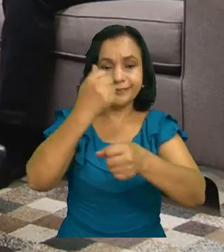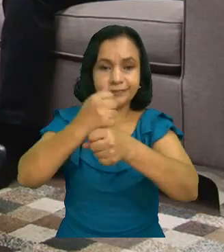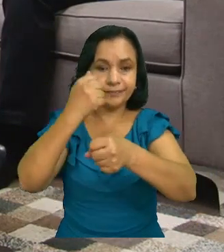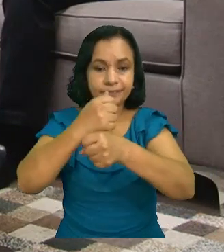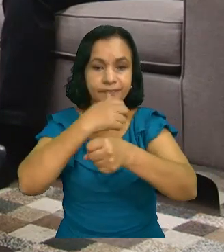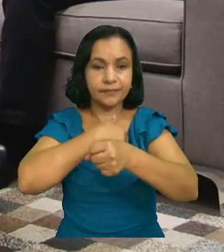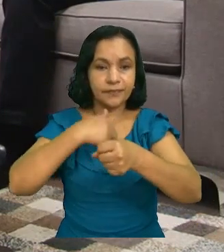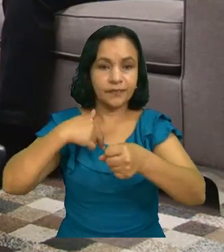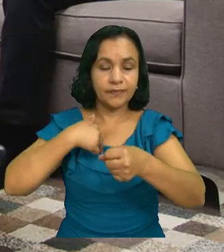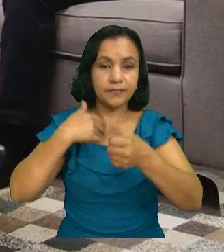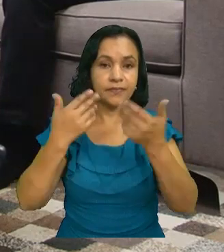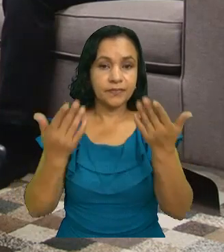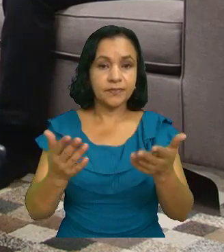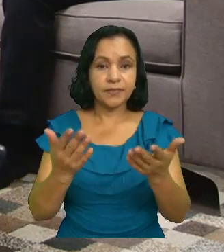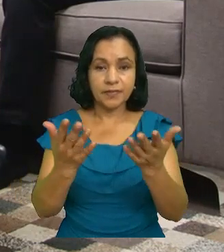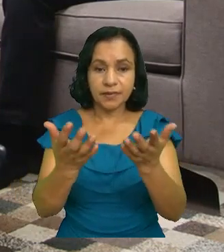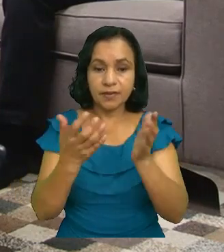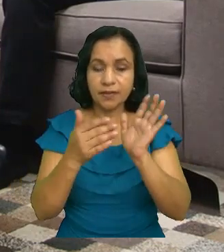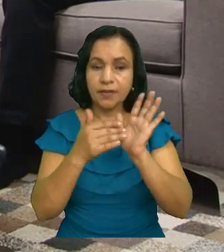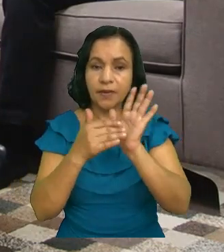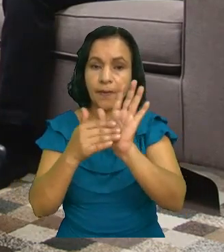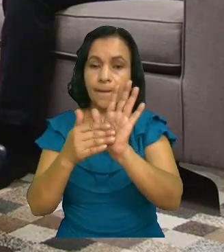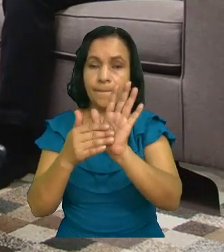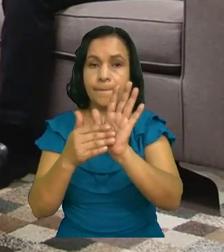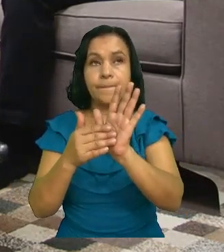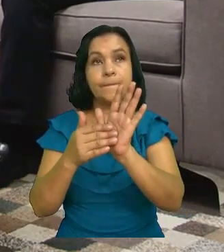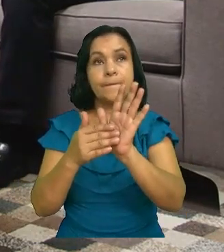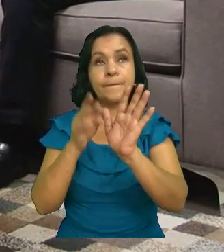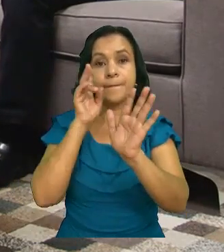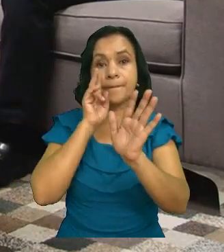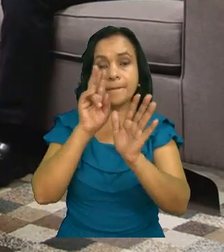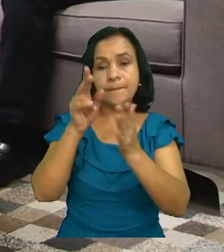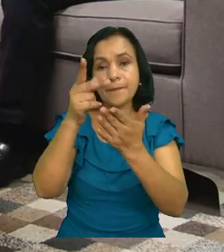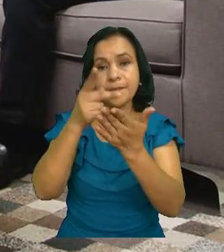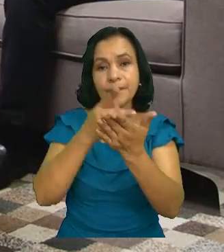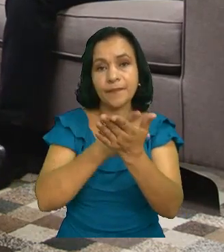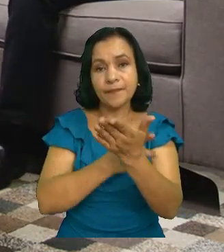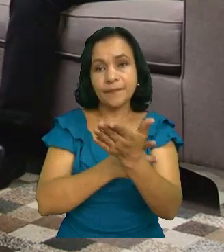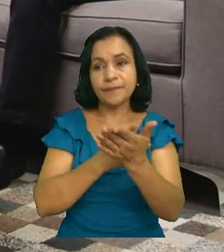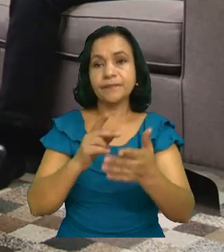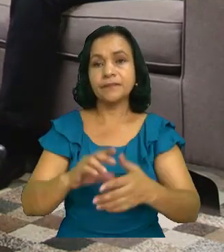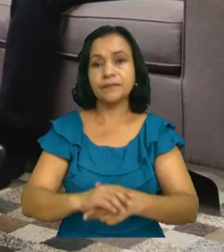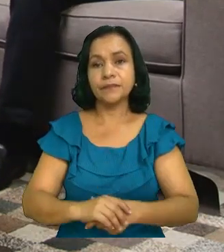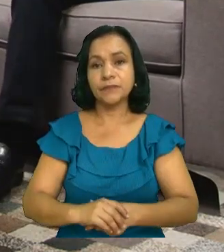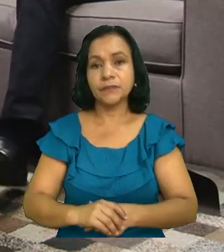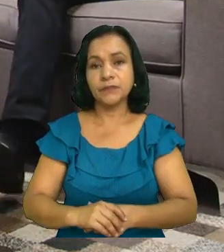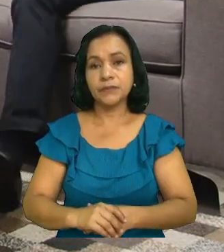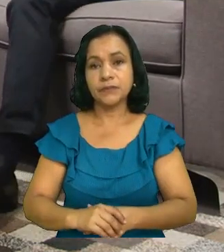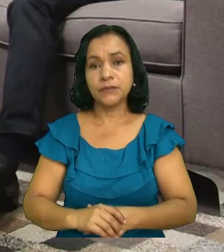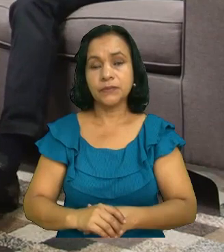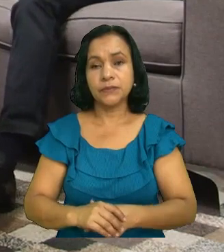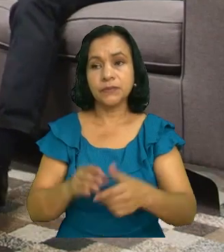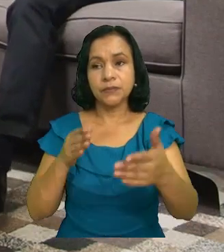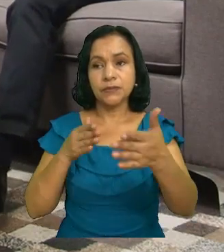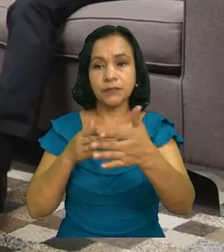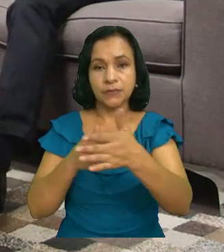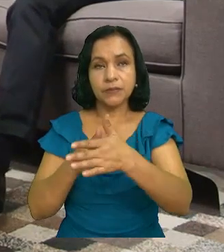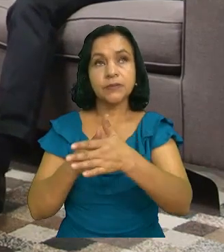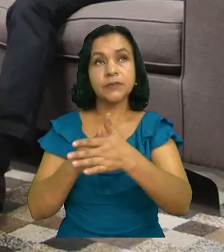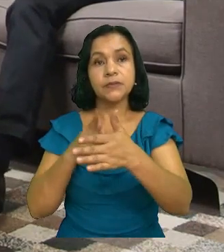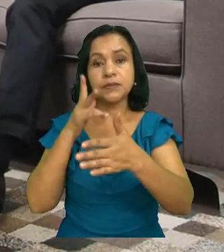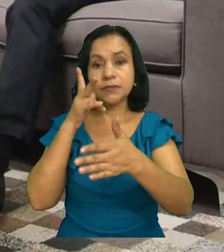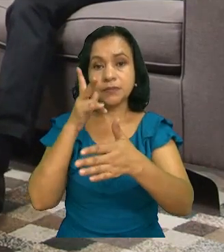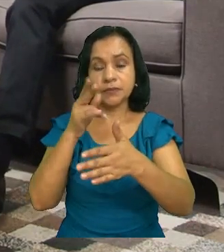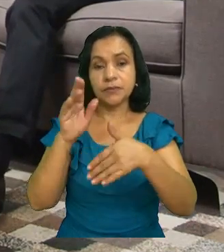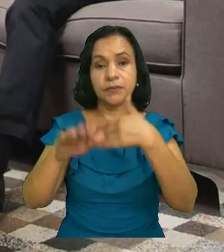ejecutando. Quisiera mostrar algunas imágenes de estos proyectos. Compañero, está bien, tenemos que hacer una pausa, okay, pero al